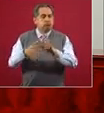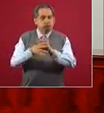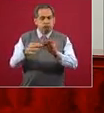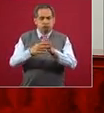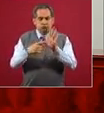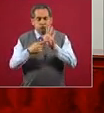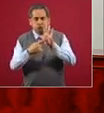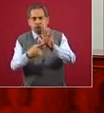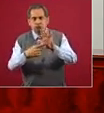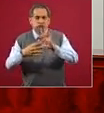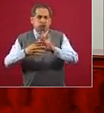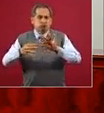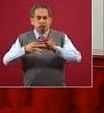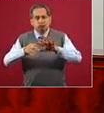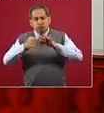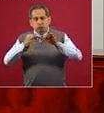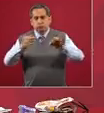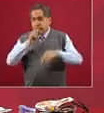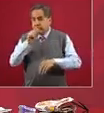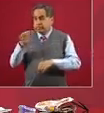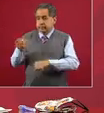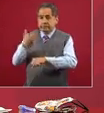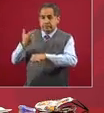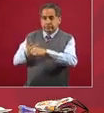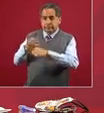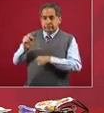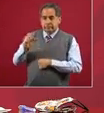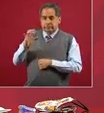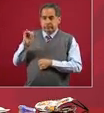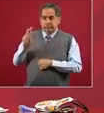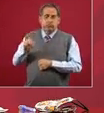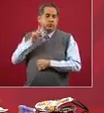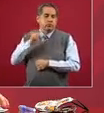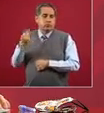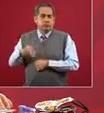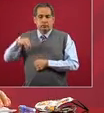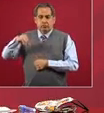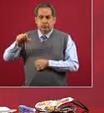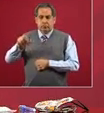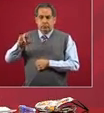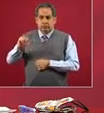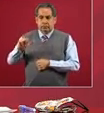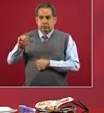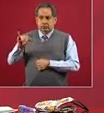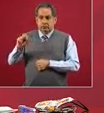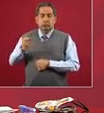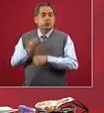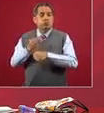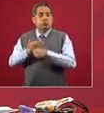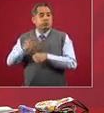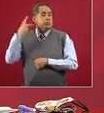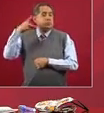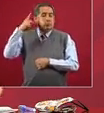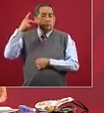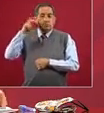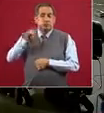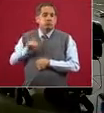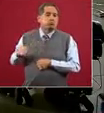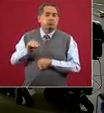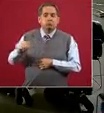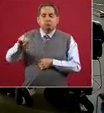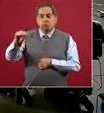escuchar un mensaje de la secretaria del Bienestar, María Luisa Albores, que está de gira por Puebla.